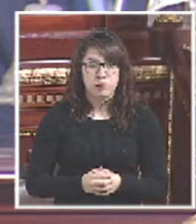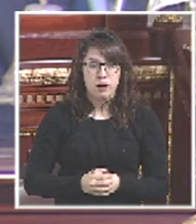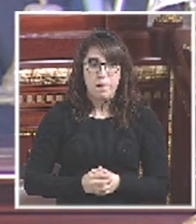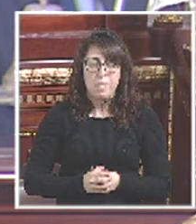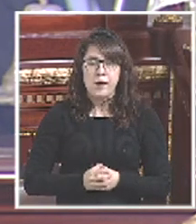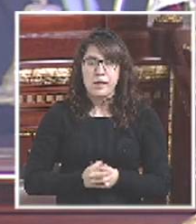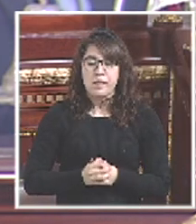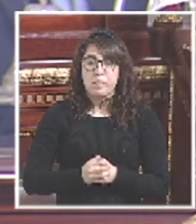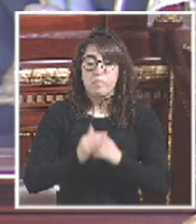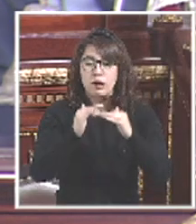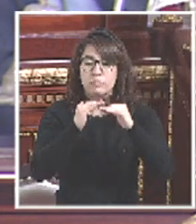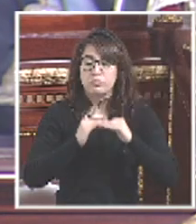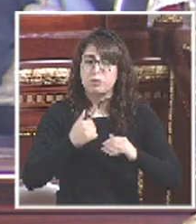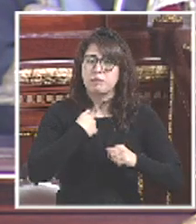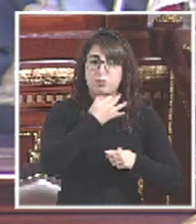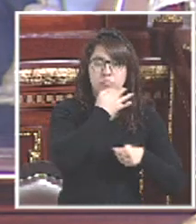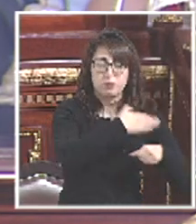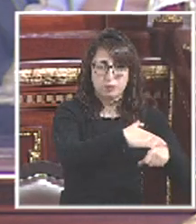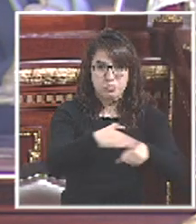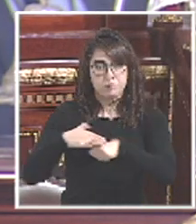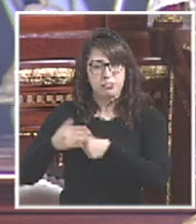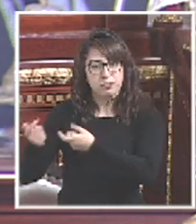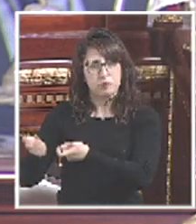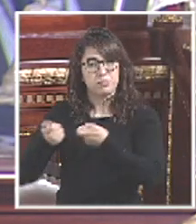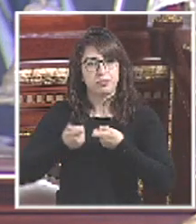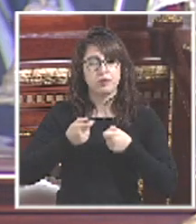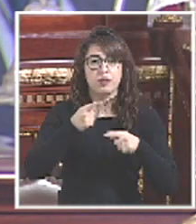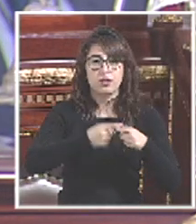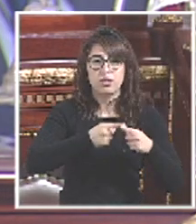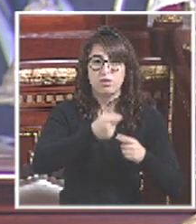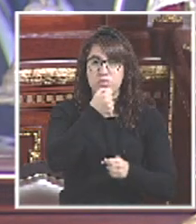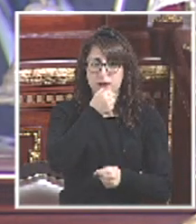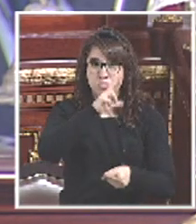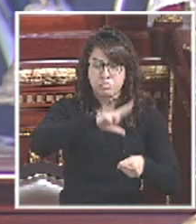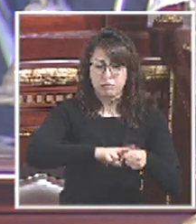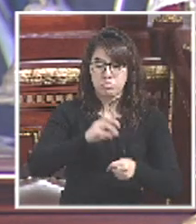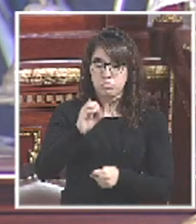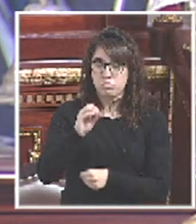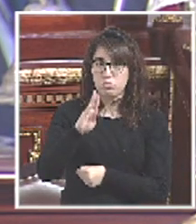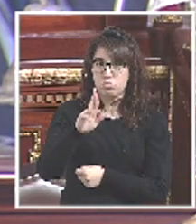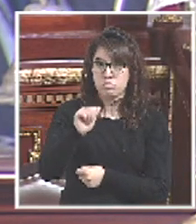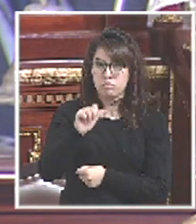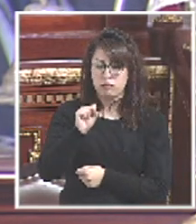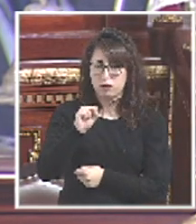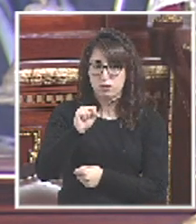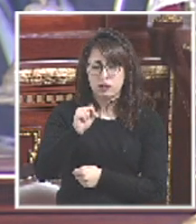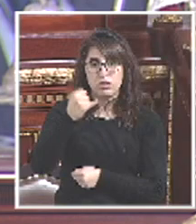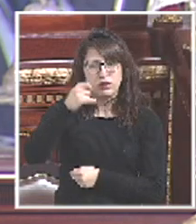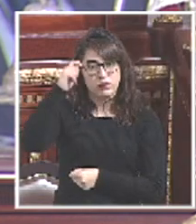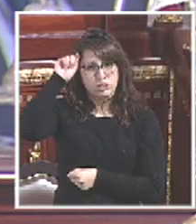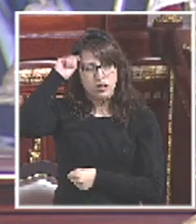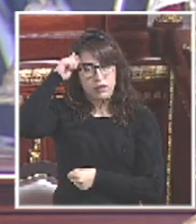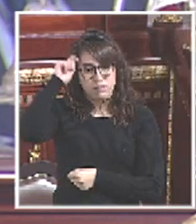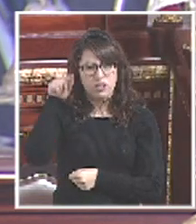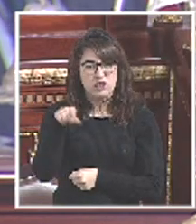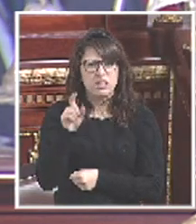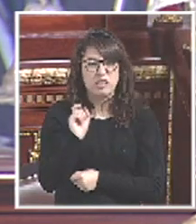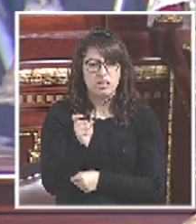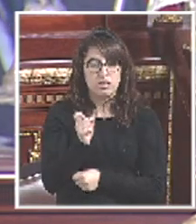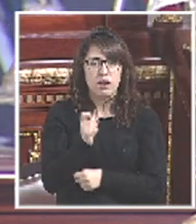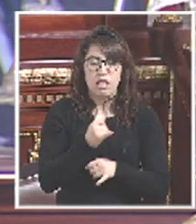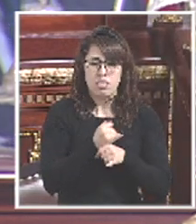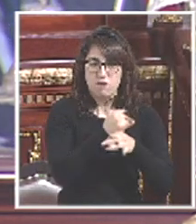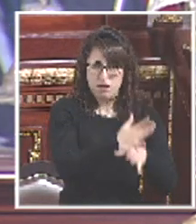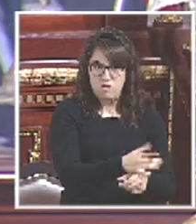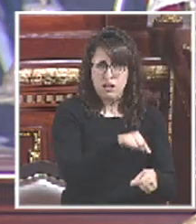Se informa a la Comisión Permanente que se recibió por parte de la Secretaría de Obras y Servicios de la Ciudad de México un comunicado mediante el